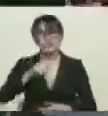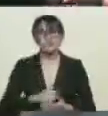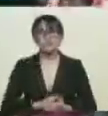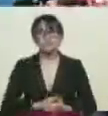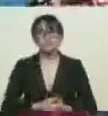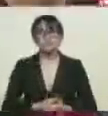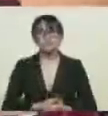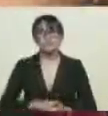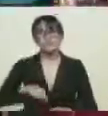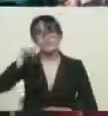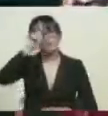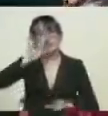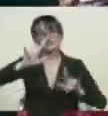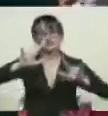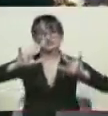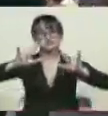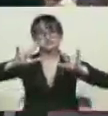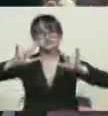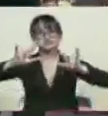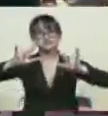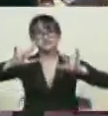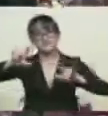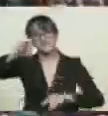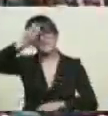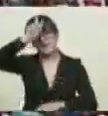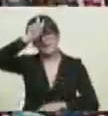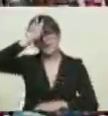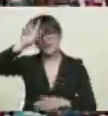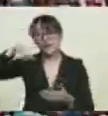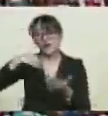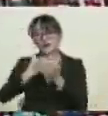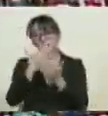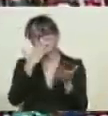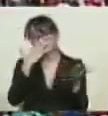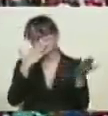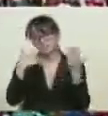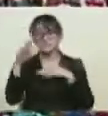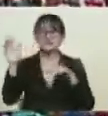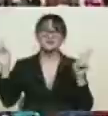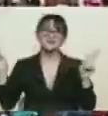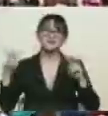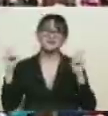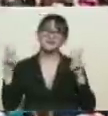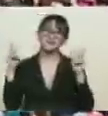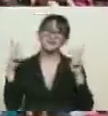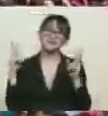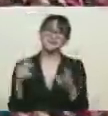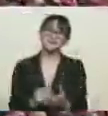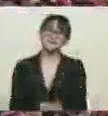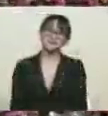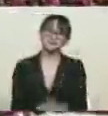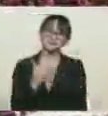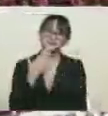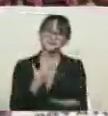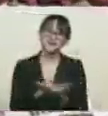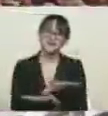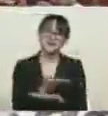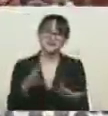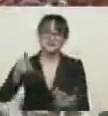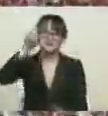¡Falcón, te amo! ¡Falcón, hasta la victoria siempre! ¡Gracias,